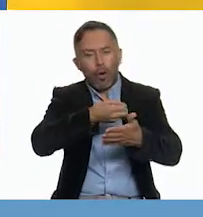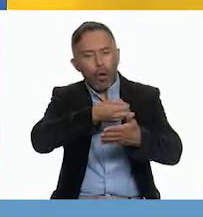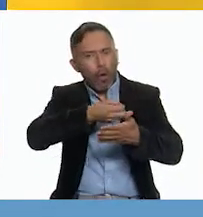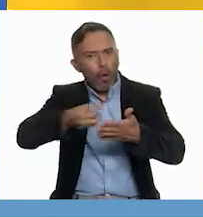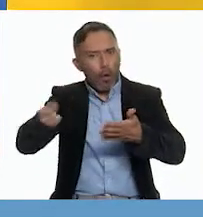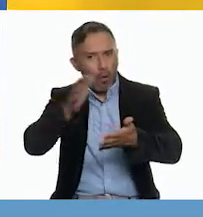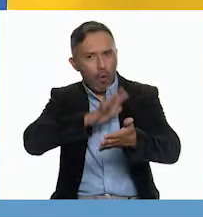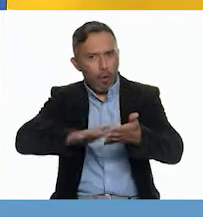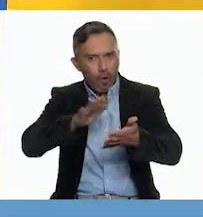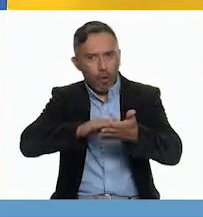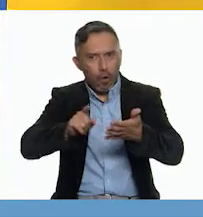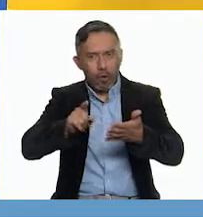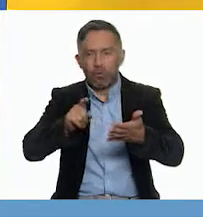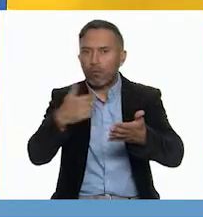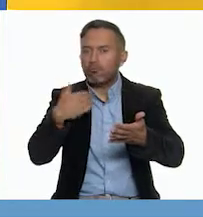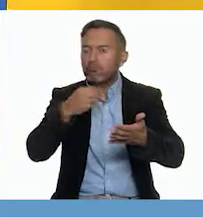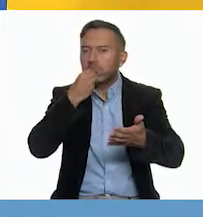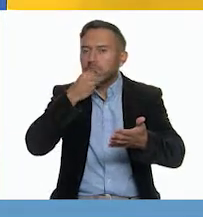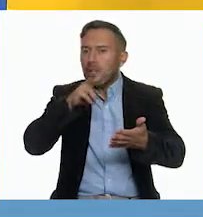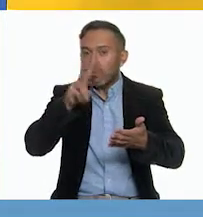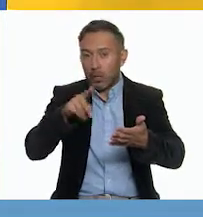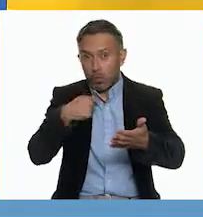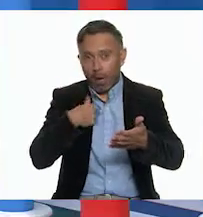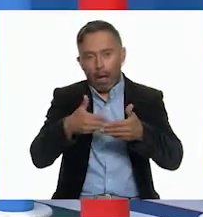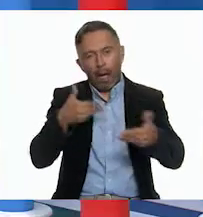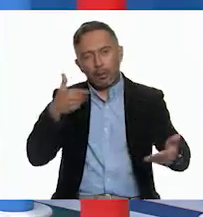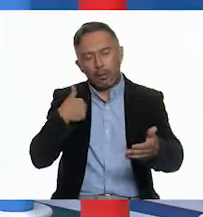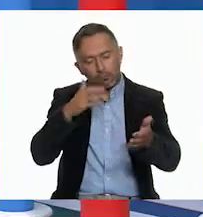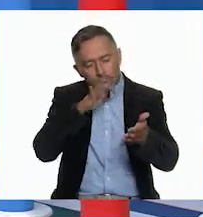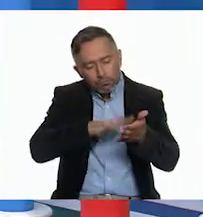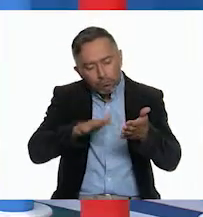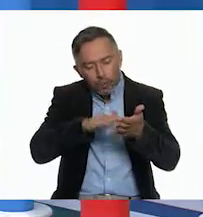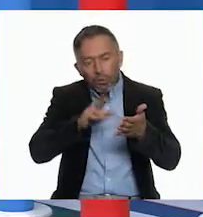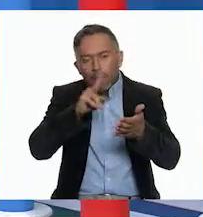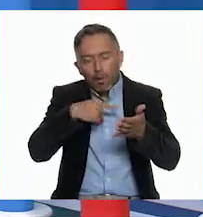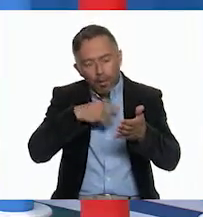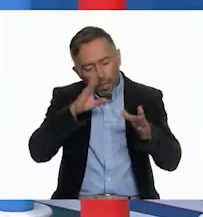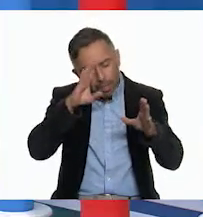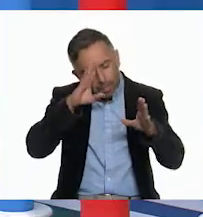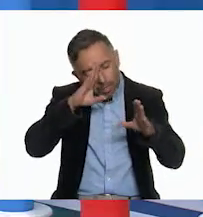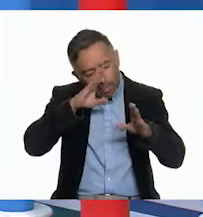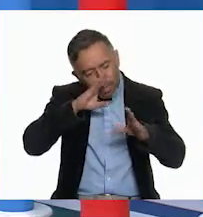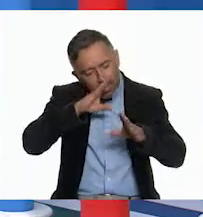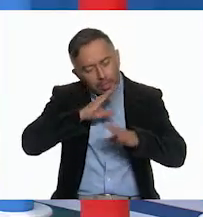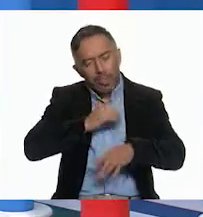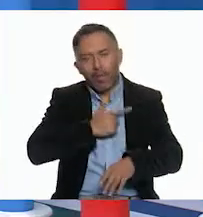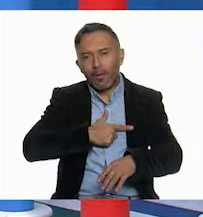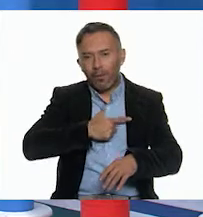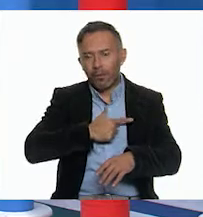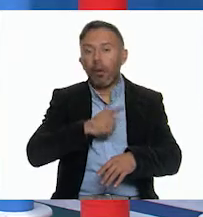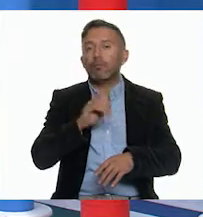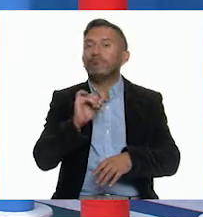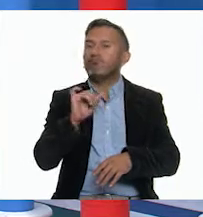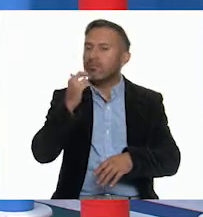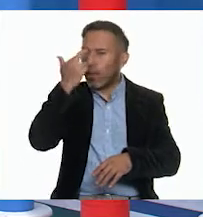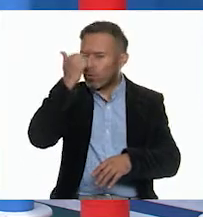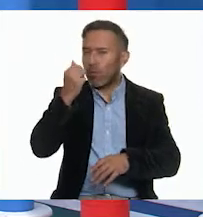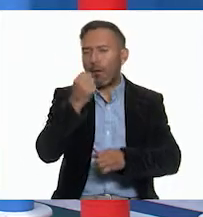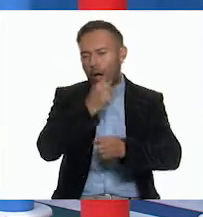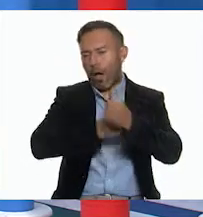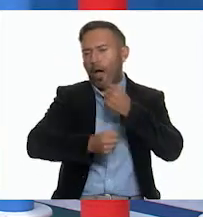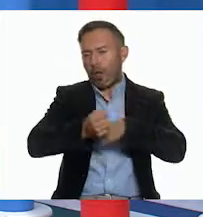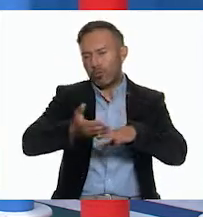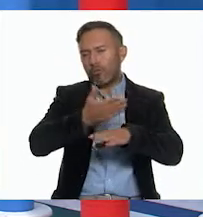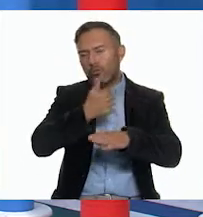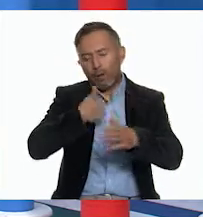la verdad es que es muy entretenido. Es cierto, maestra. Yo también lo leí hace algunos años y me encantó. Me